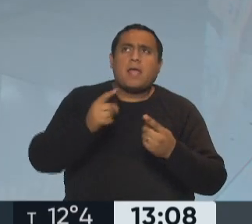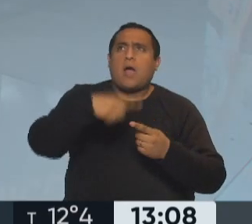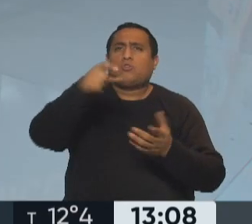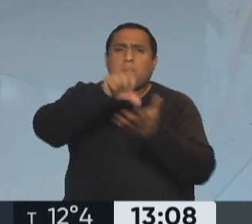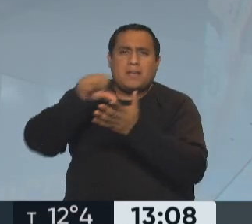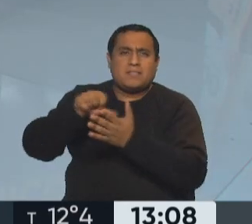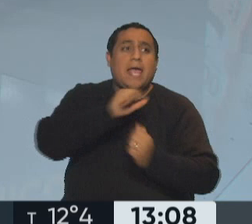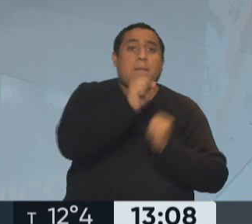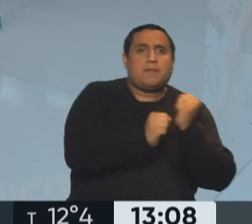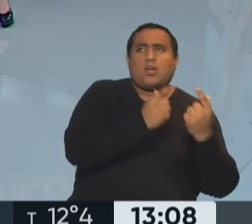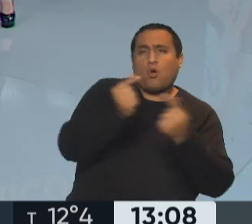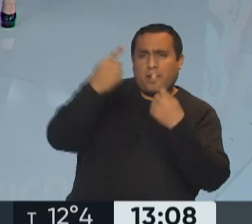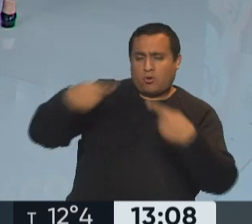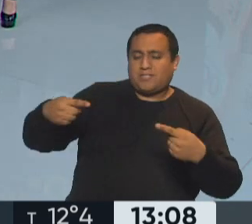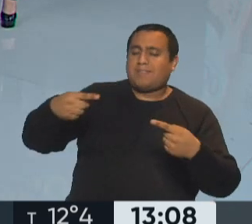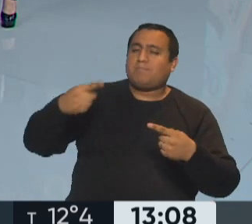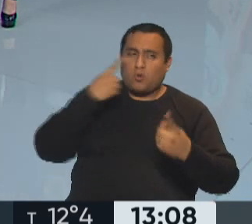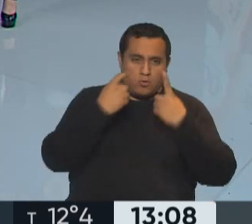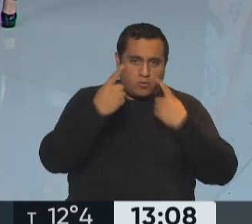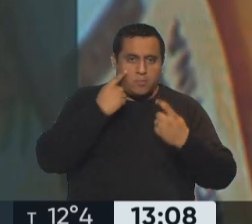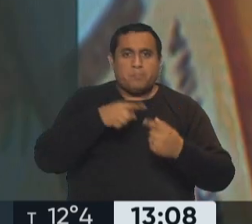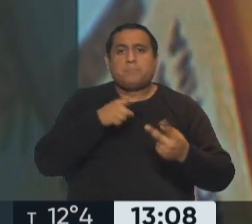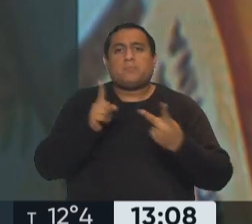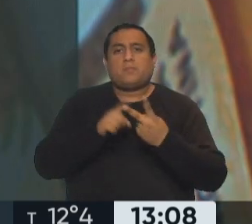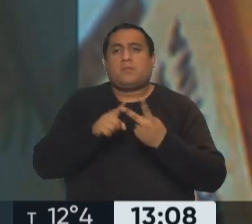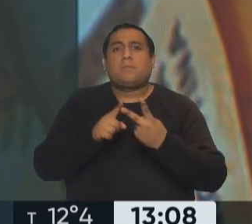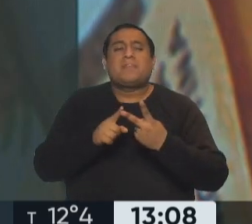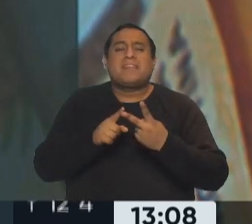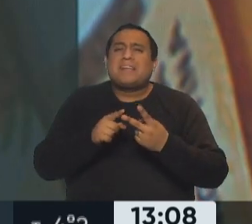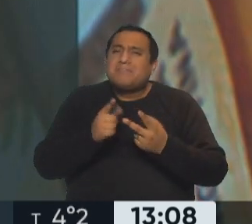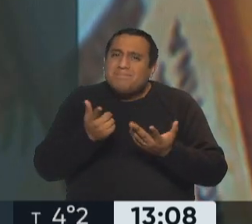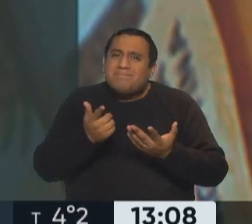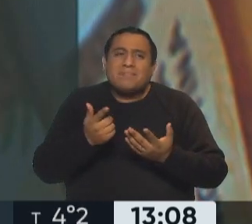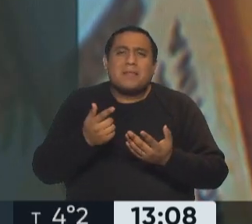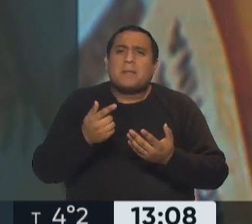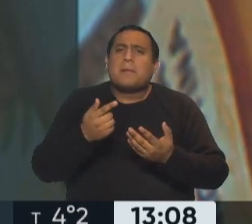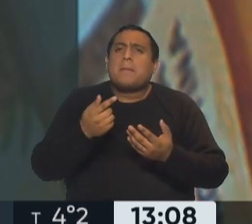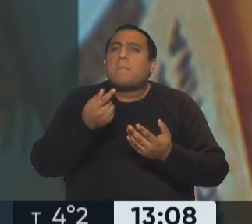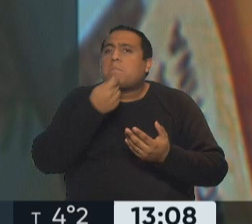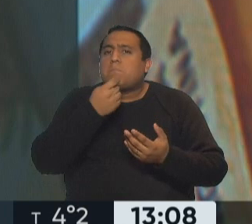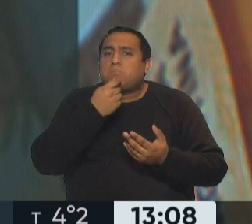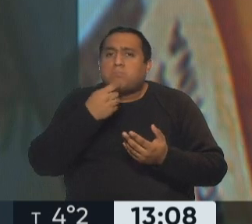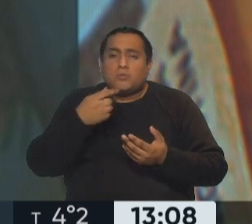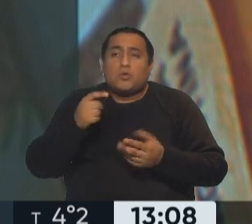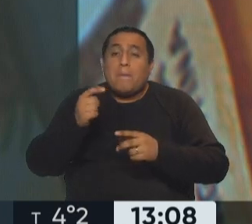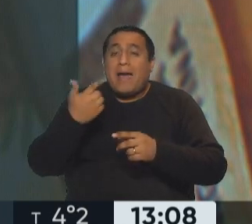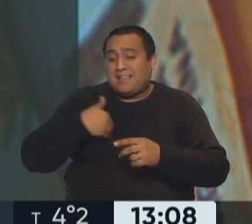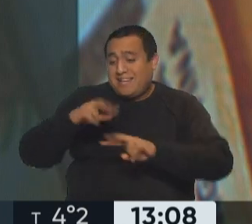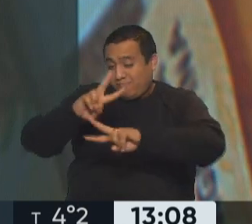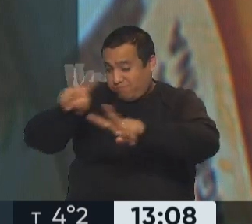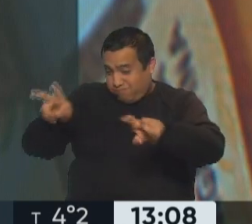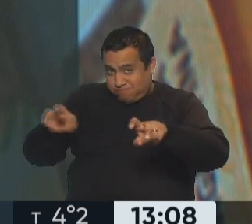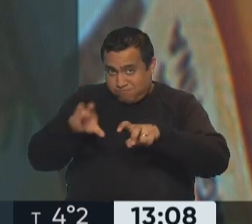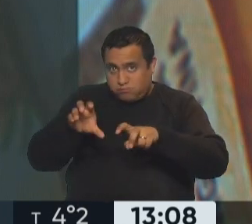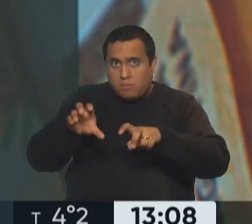las empresas. Segundo, ¿cómo financiar el déficit? Yo en esto soy muy clara. El problema es cómo se financia, no el déficit en sí, sino cómo se financia. Uno